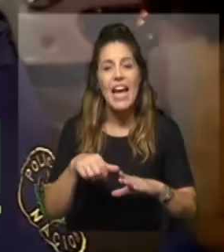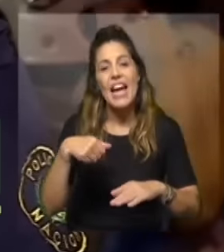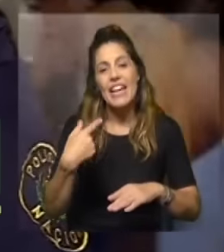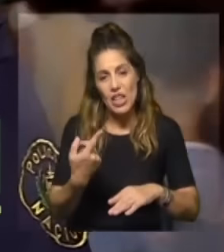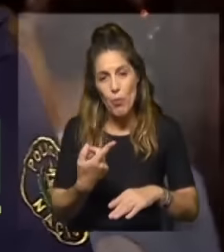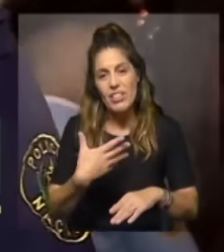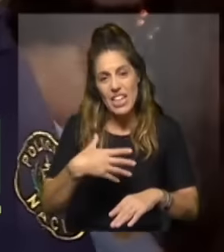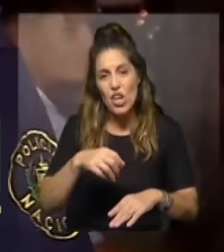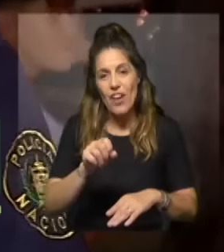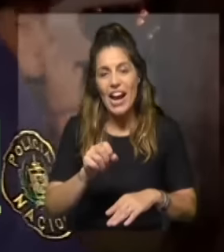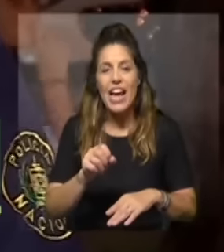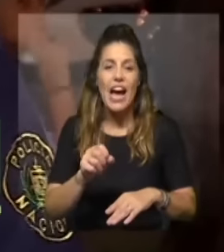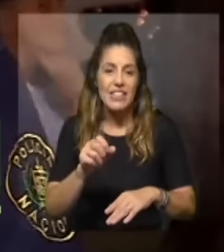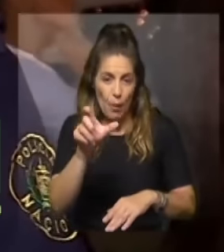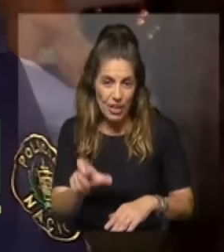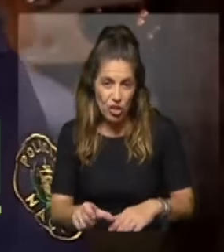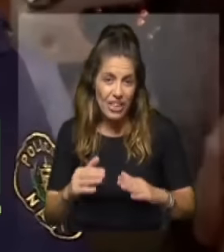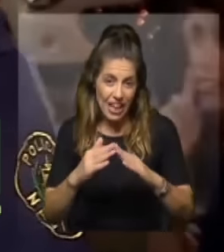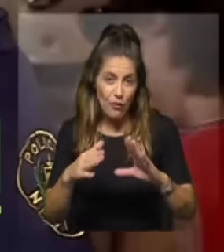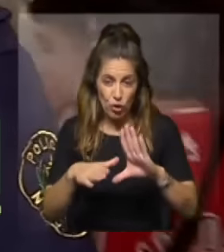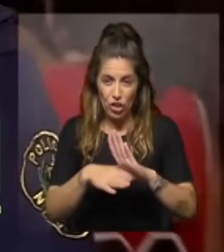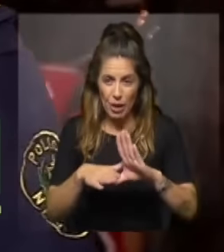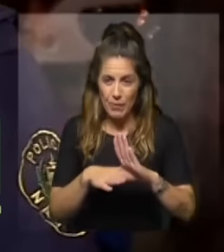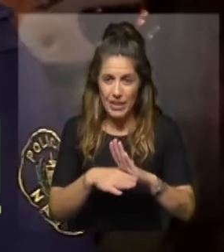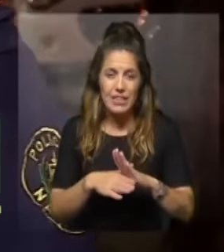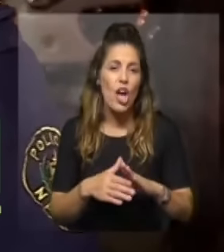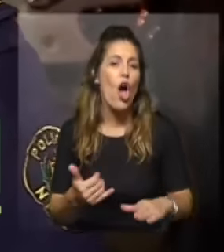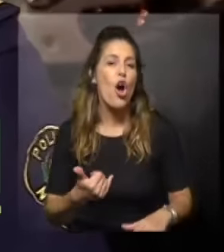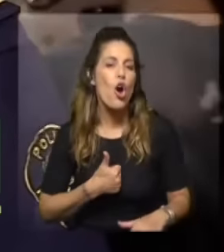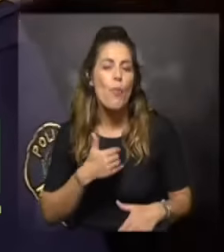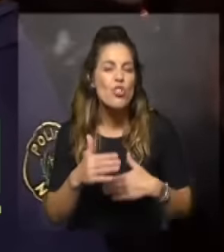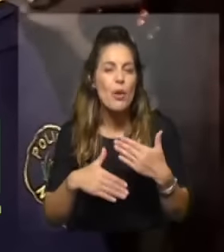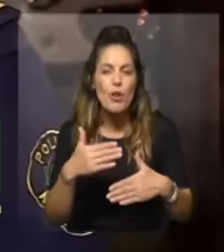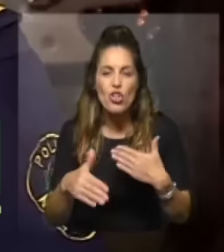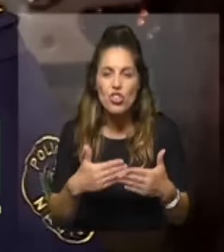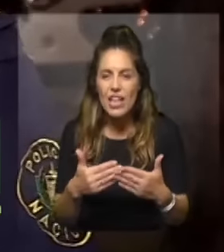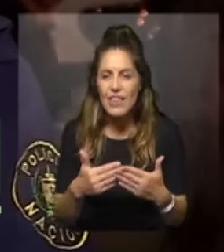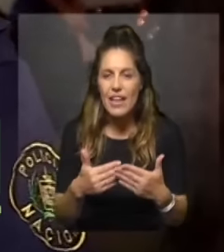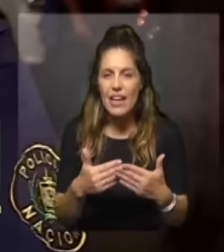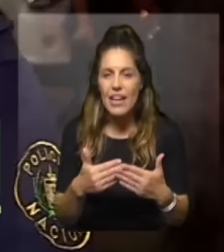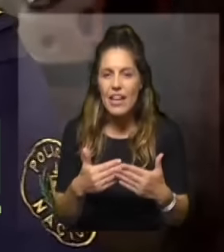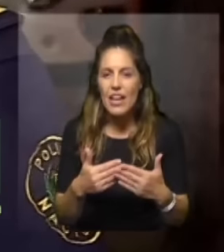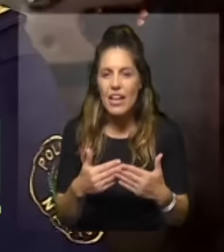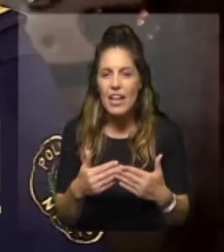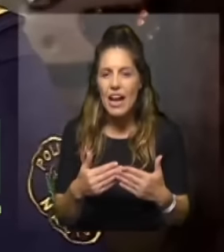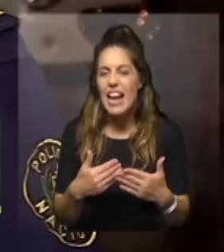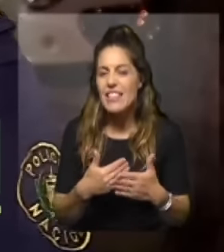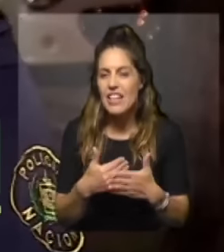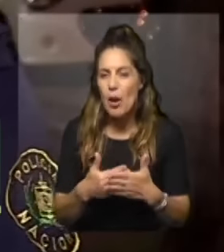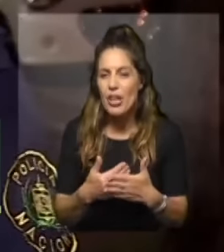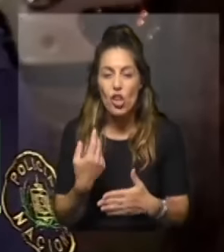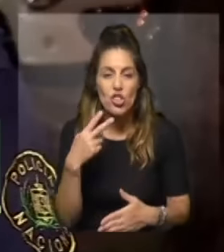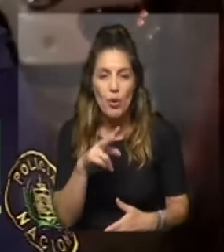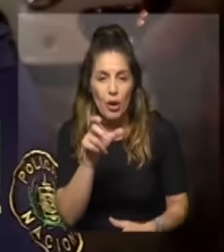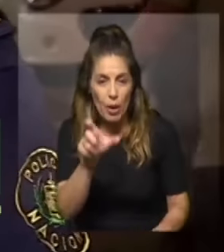a esas personas a refugios del mides Cómo se procede el protocolo a nivel de acercamiento no se encuentra una persona que está en situación de